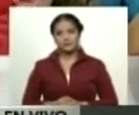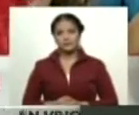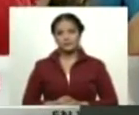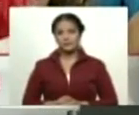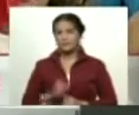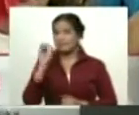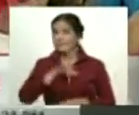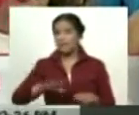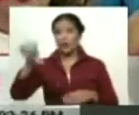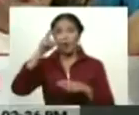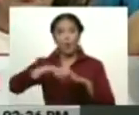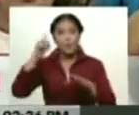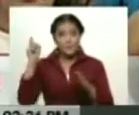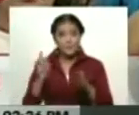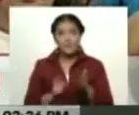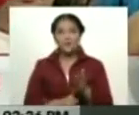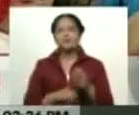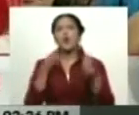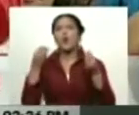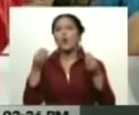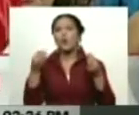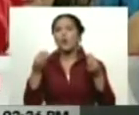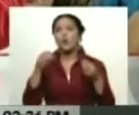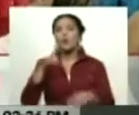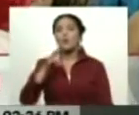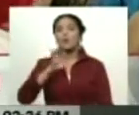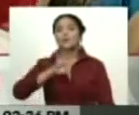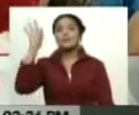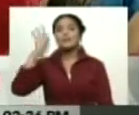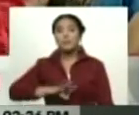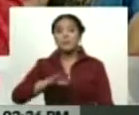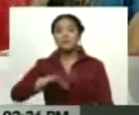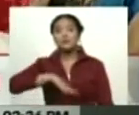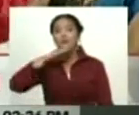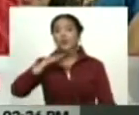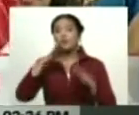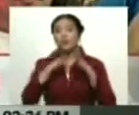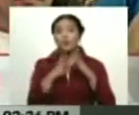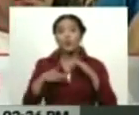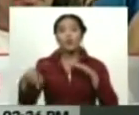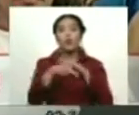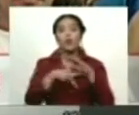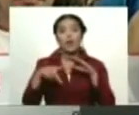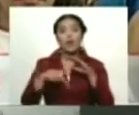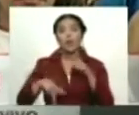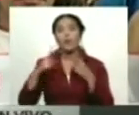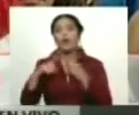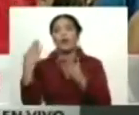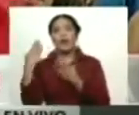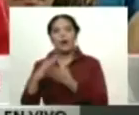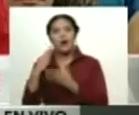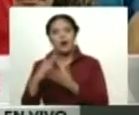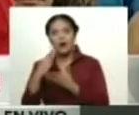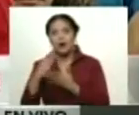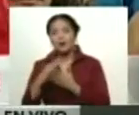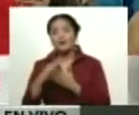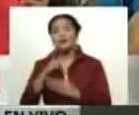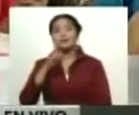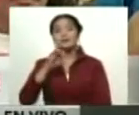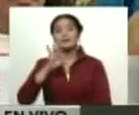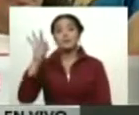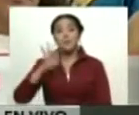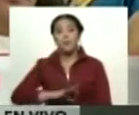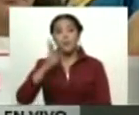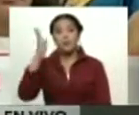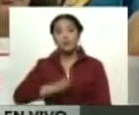universal? ¿Cómo llegar al 100% de matrícula en la educación inicial, primaria y secundaria? 100% es una meta. Ya